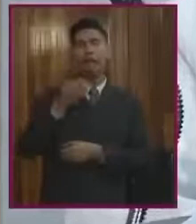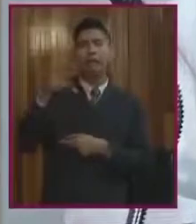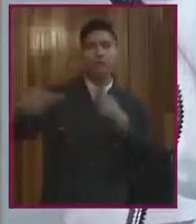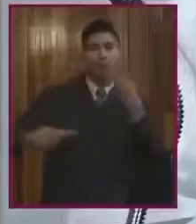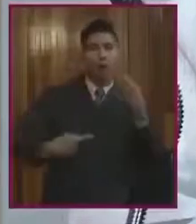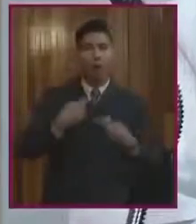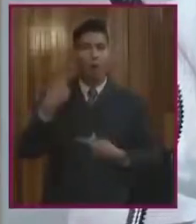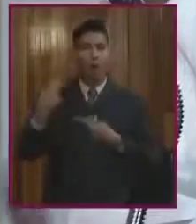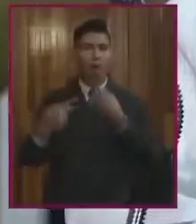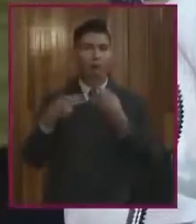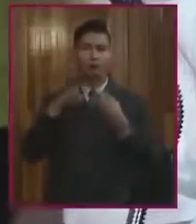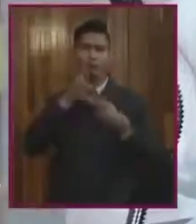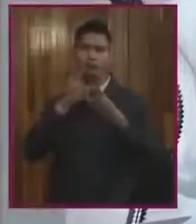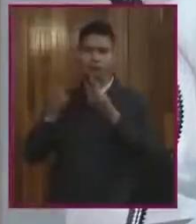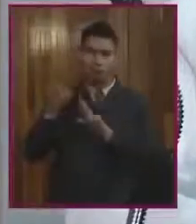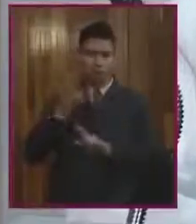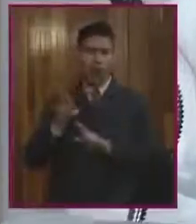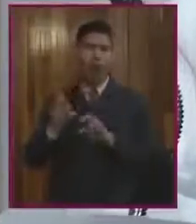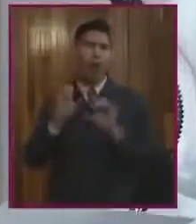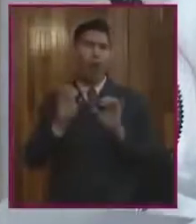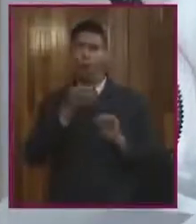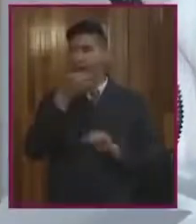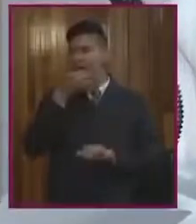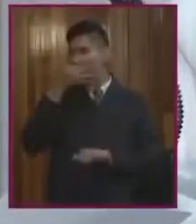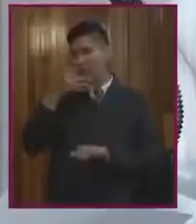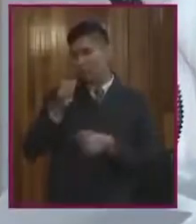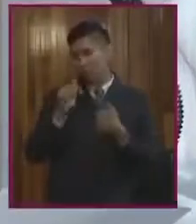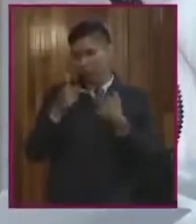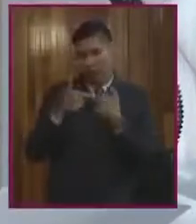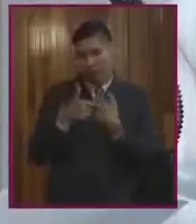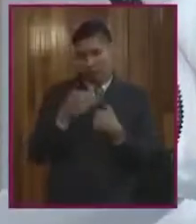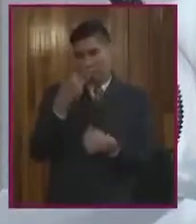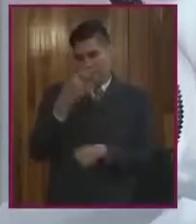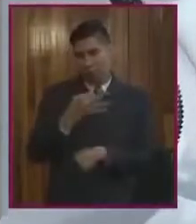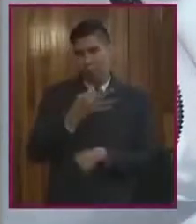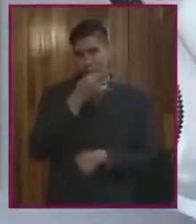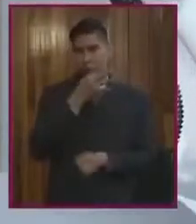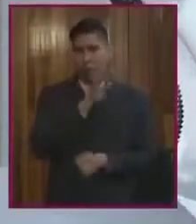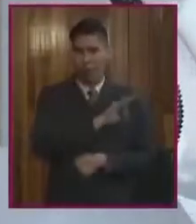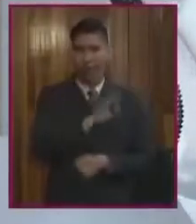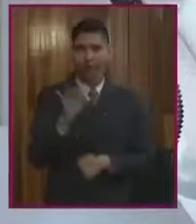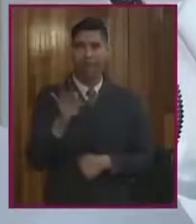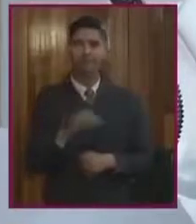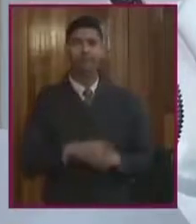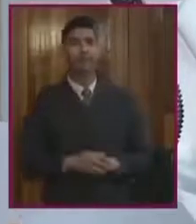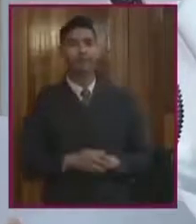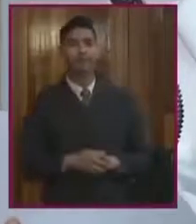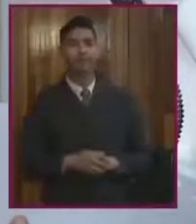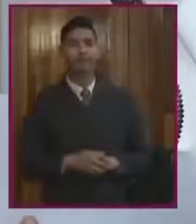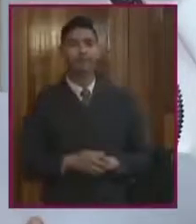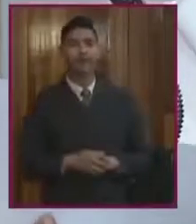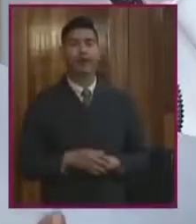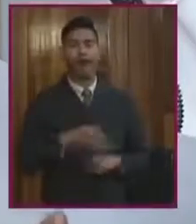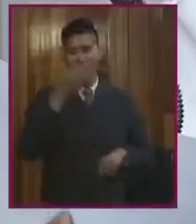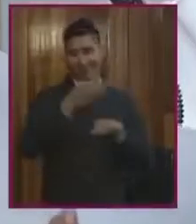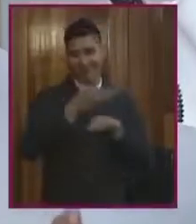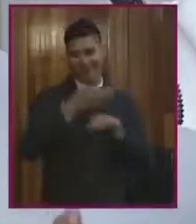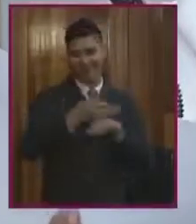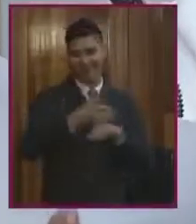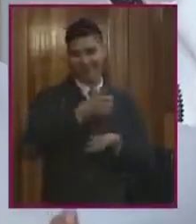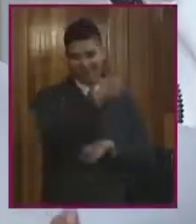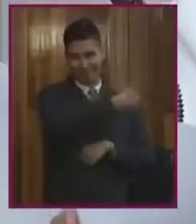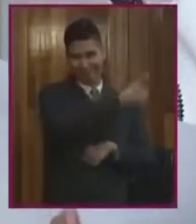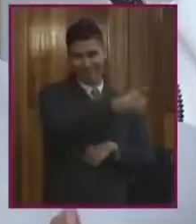algunas preguntas, hacer algunas aportaciones, dar algunos comentarios. Entonces, bueno, ¿les parece? Ya nos identificamos,